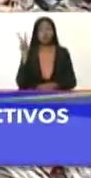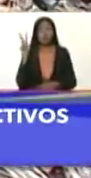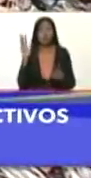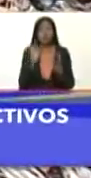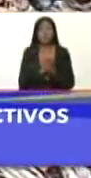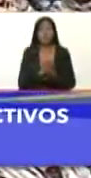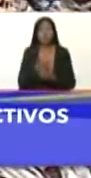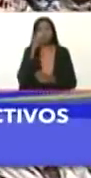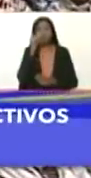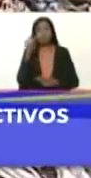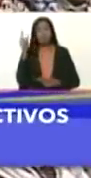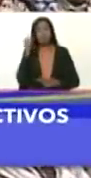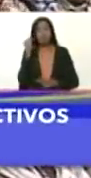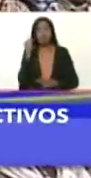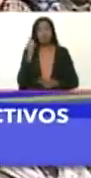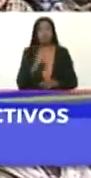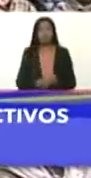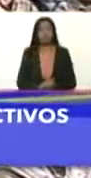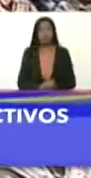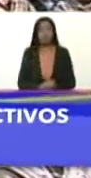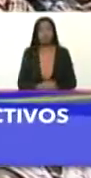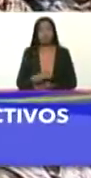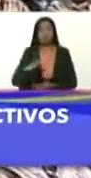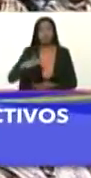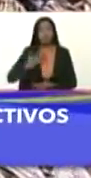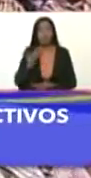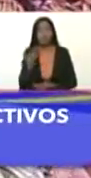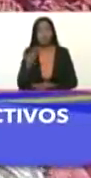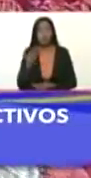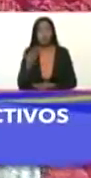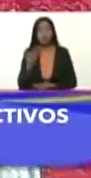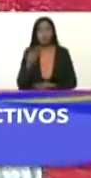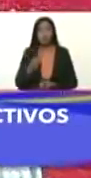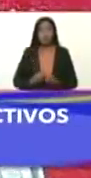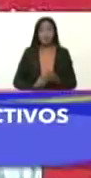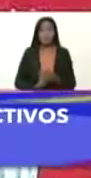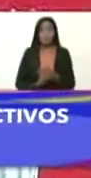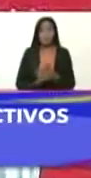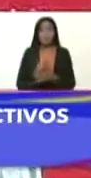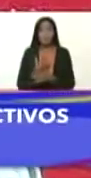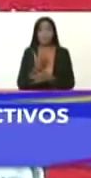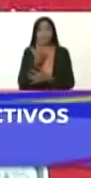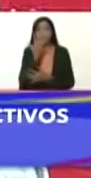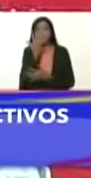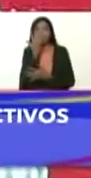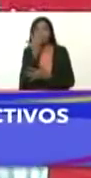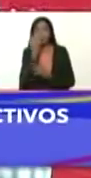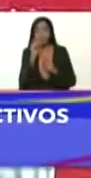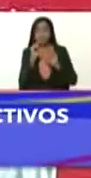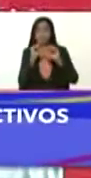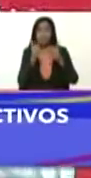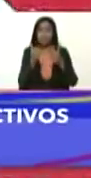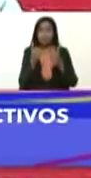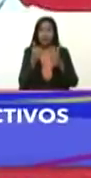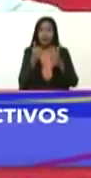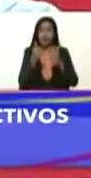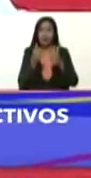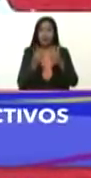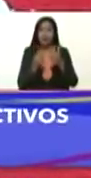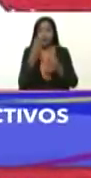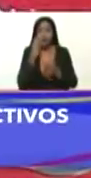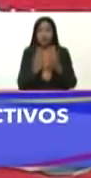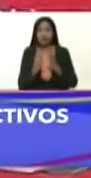compañeros y compañeras, puede germinar, nacer y crecer de